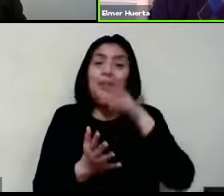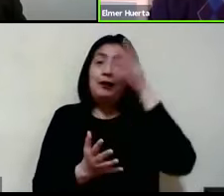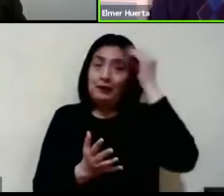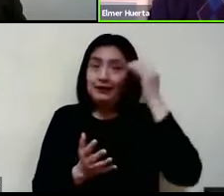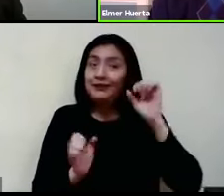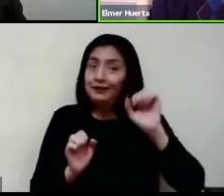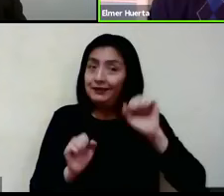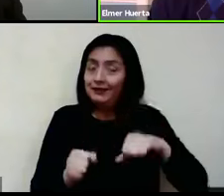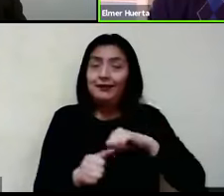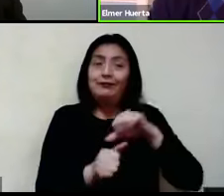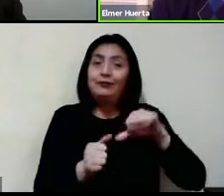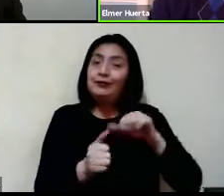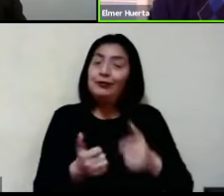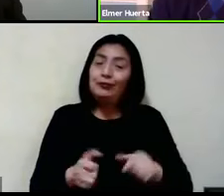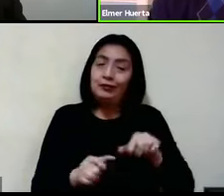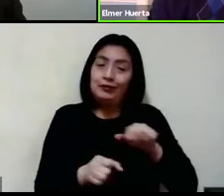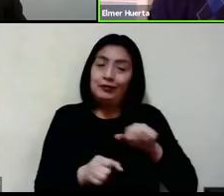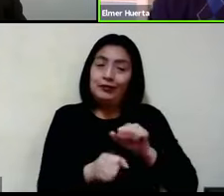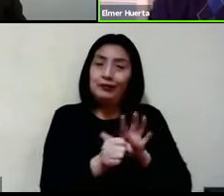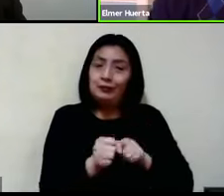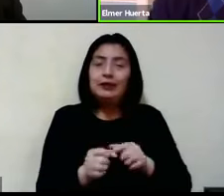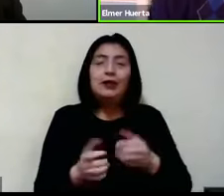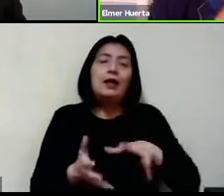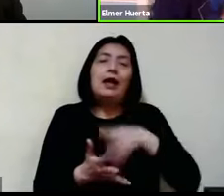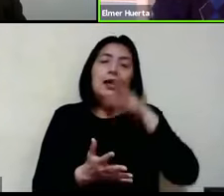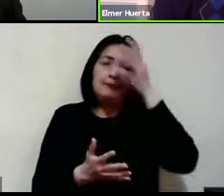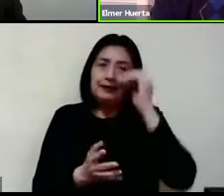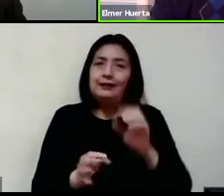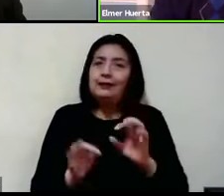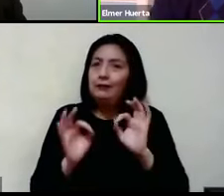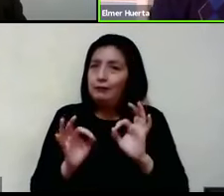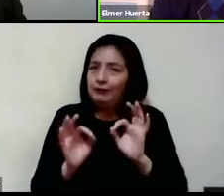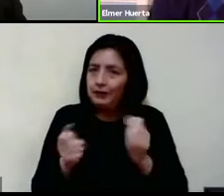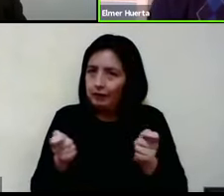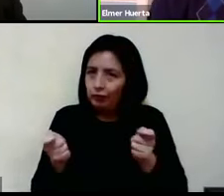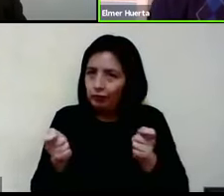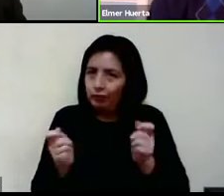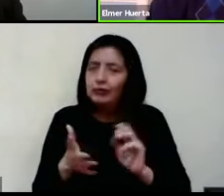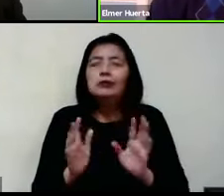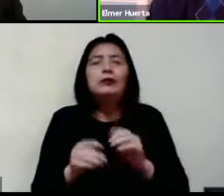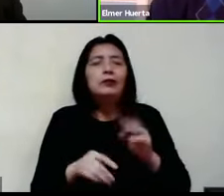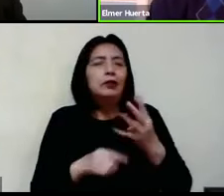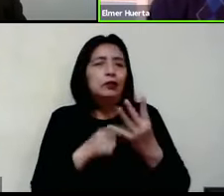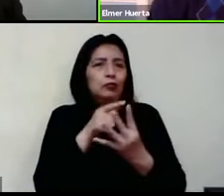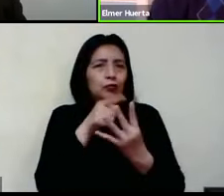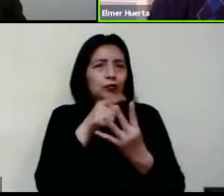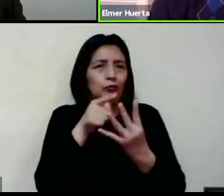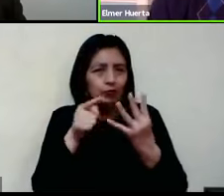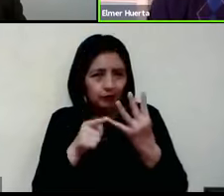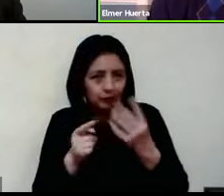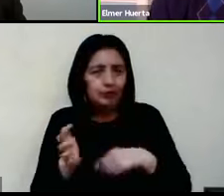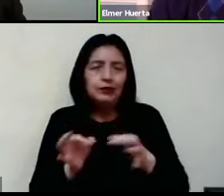este virus y tenemos que aprender a manejar el riesgo de acuerdo a los 4 elementos que hemos